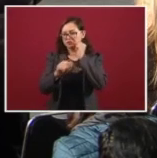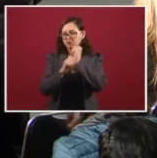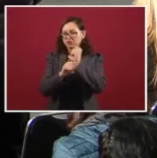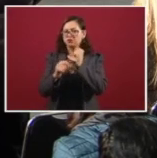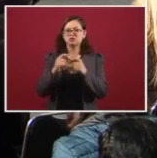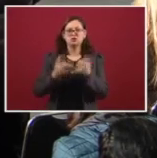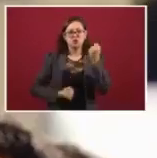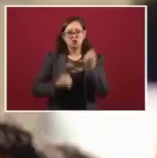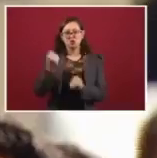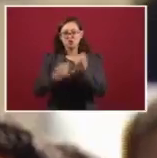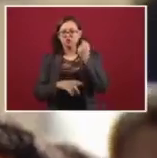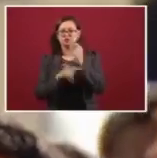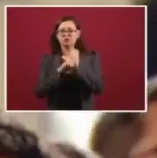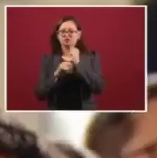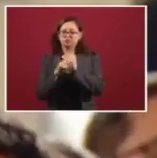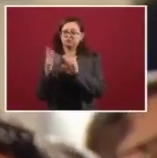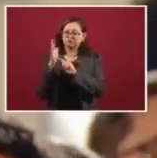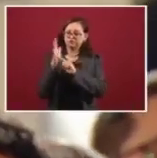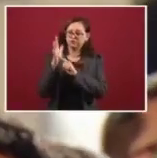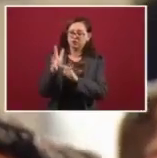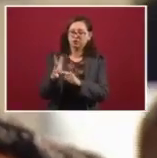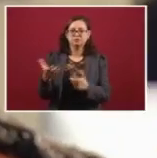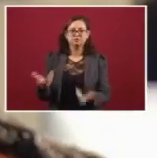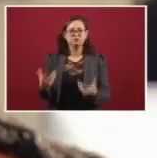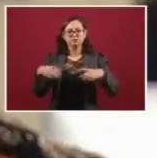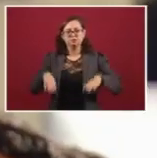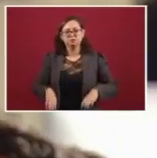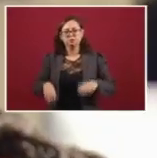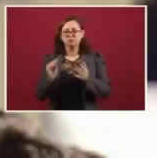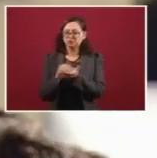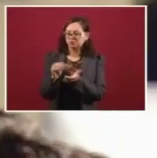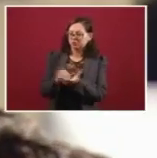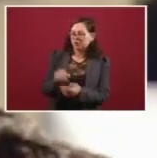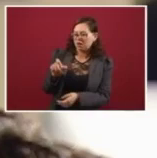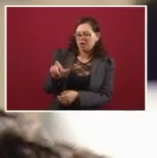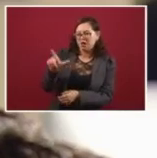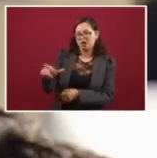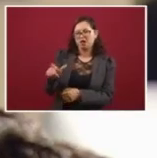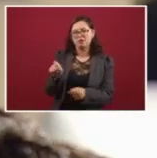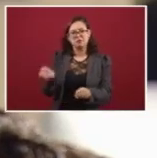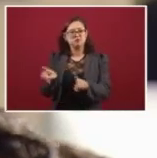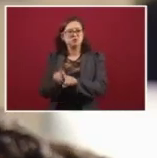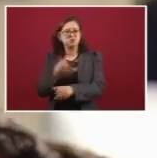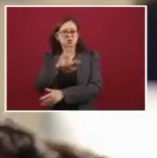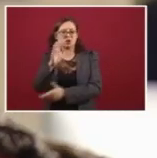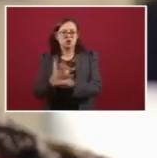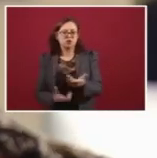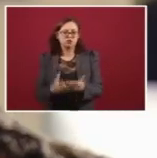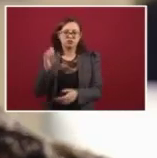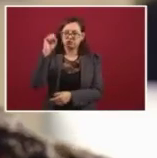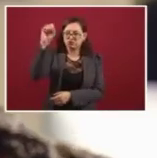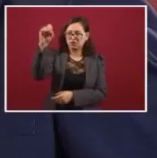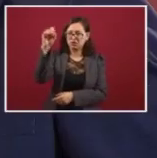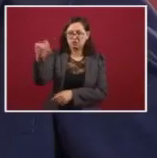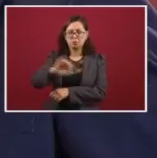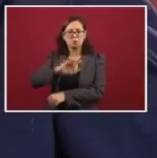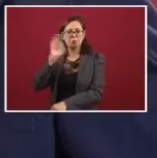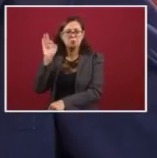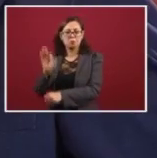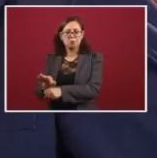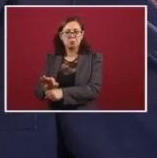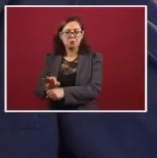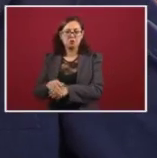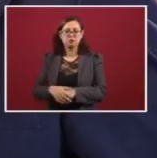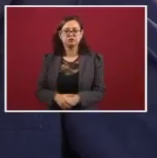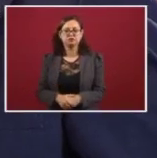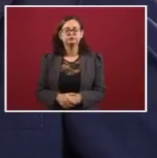aérea, según los artículos 185 y 251 del contrato colectivo de trabajo de ese sindicato. En ese